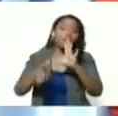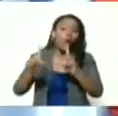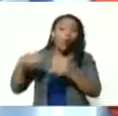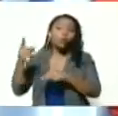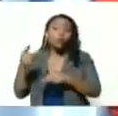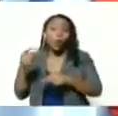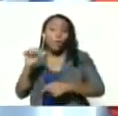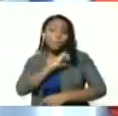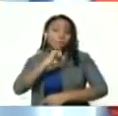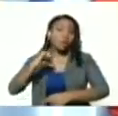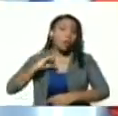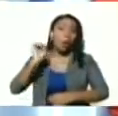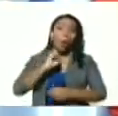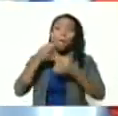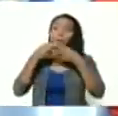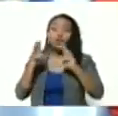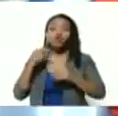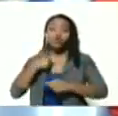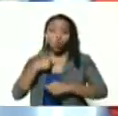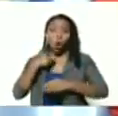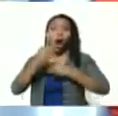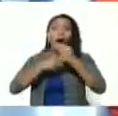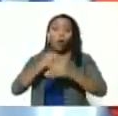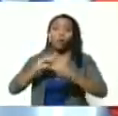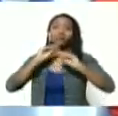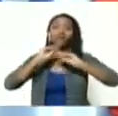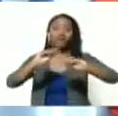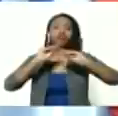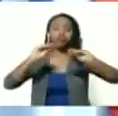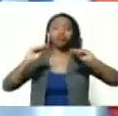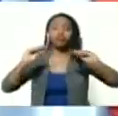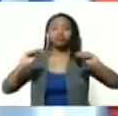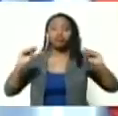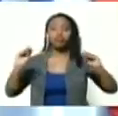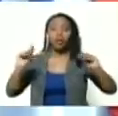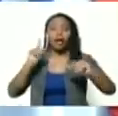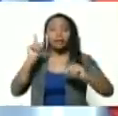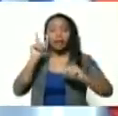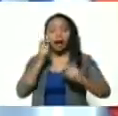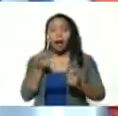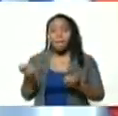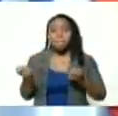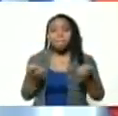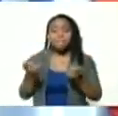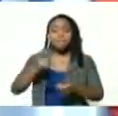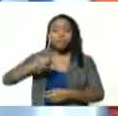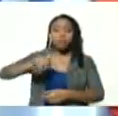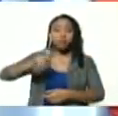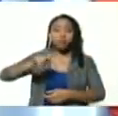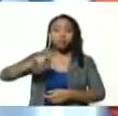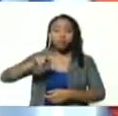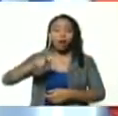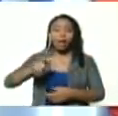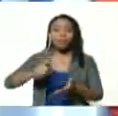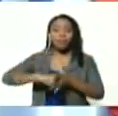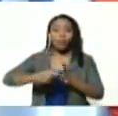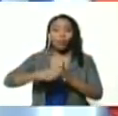privados también. Así que hago el alerta de lo que implica la manipulación tecnológica en estos